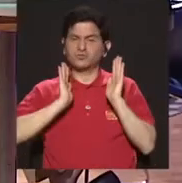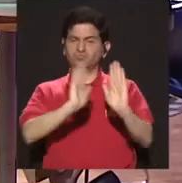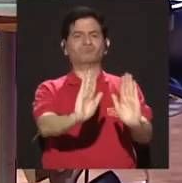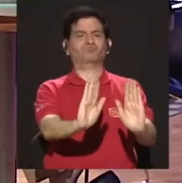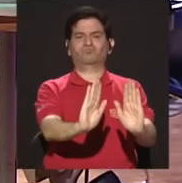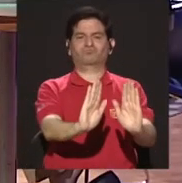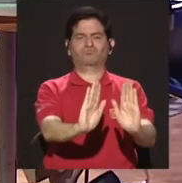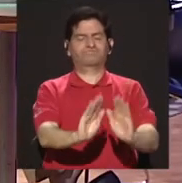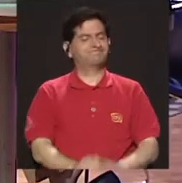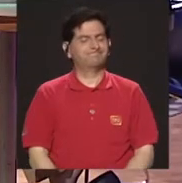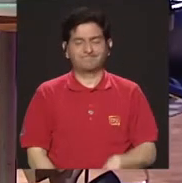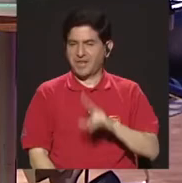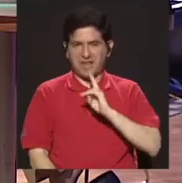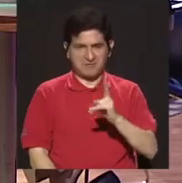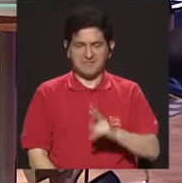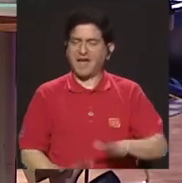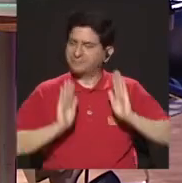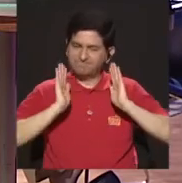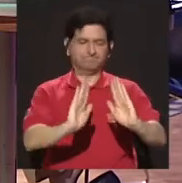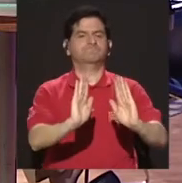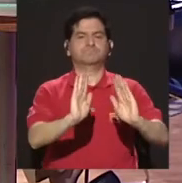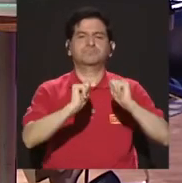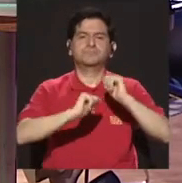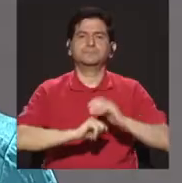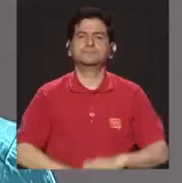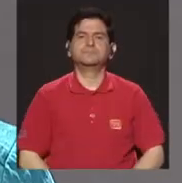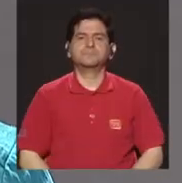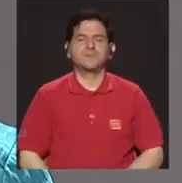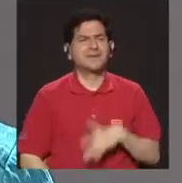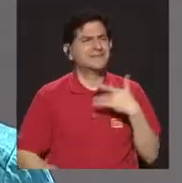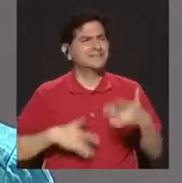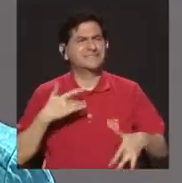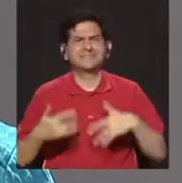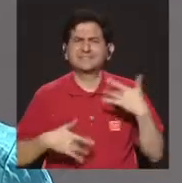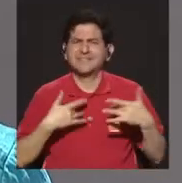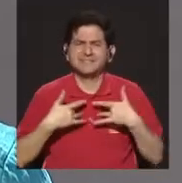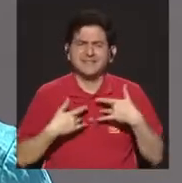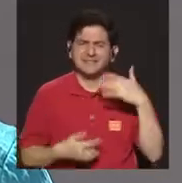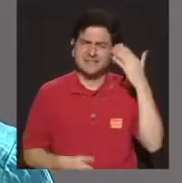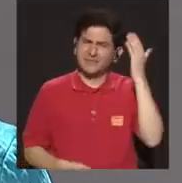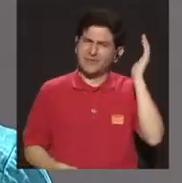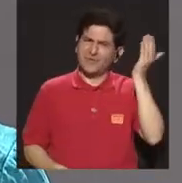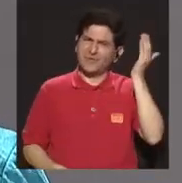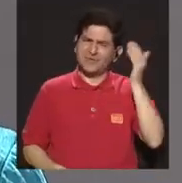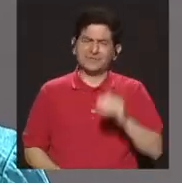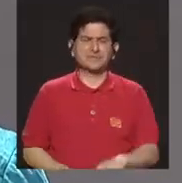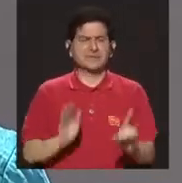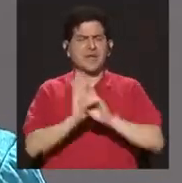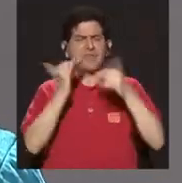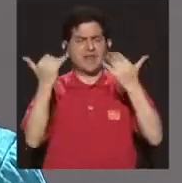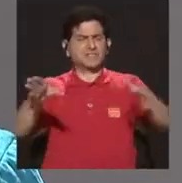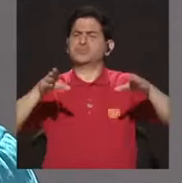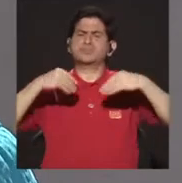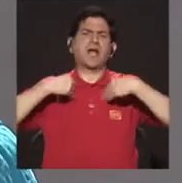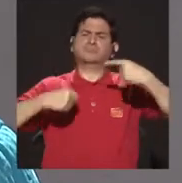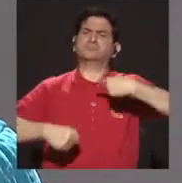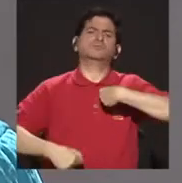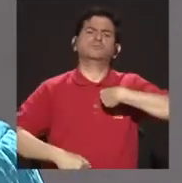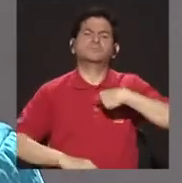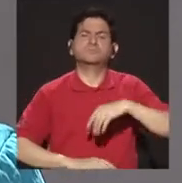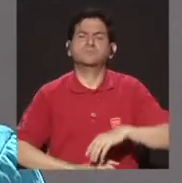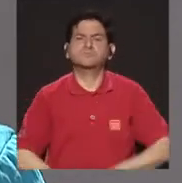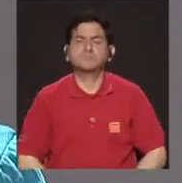definitivamente resistencia hay una sensación y un discurso sobre derechos adquiridos verdad nosotros